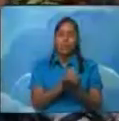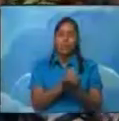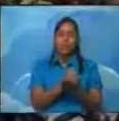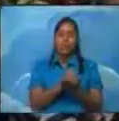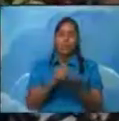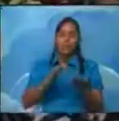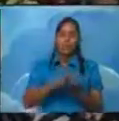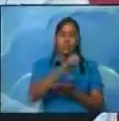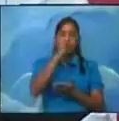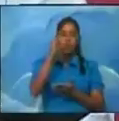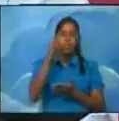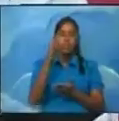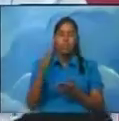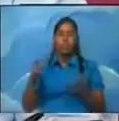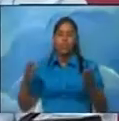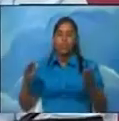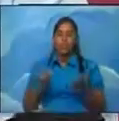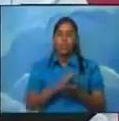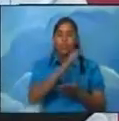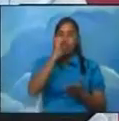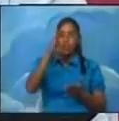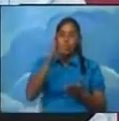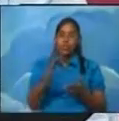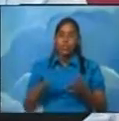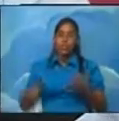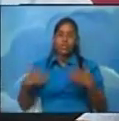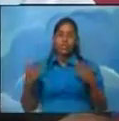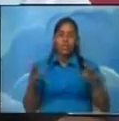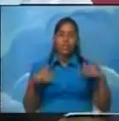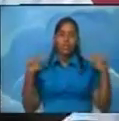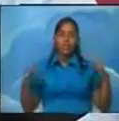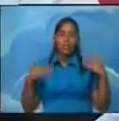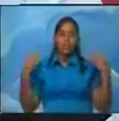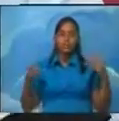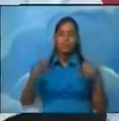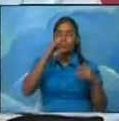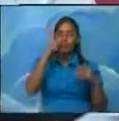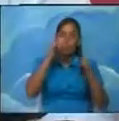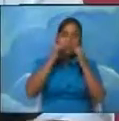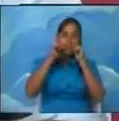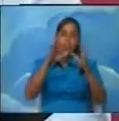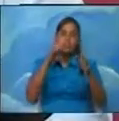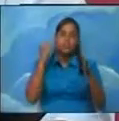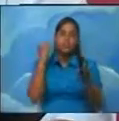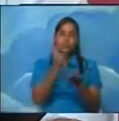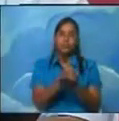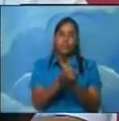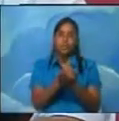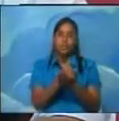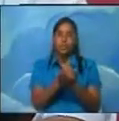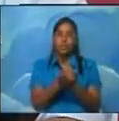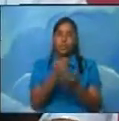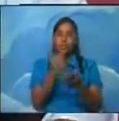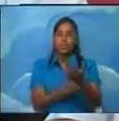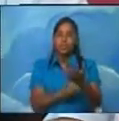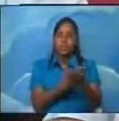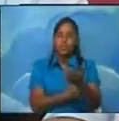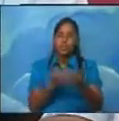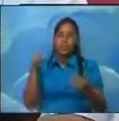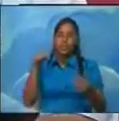Dios. Zúmbaletello. Gloria a Cristo, qué alegría hay en este cielito. Que Dios le bendiga. Amén, amén. Hermano, hoy